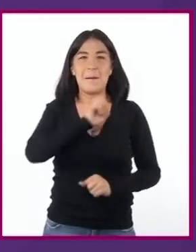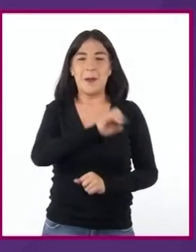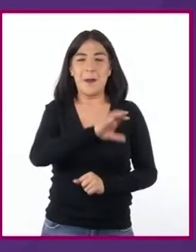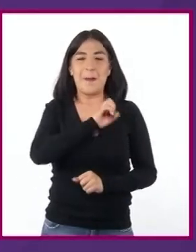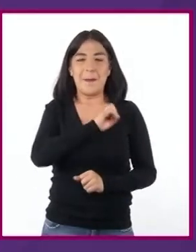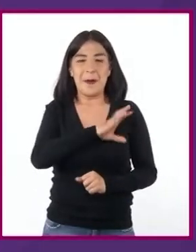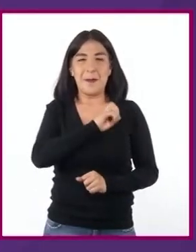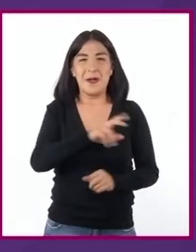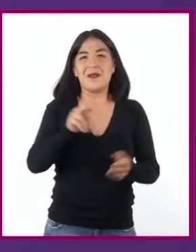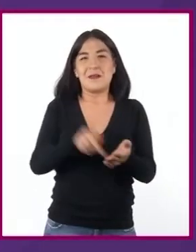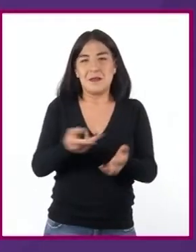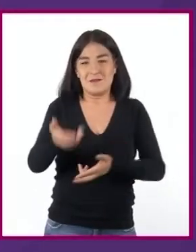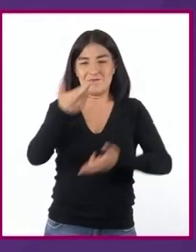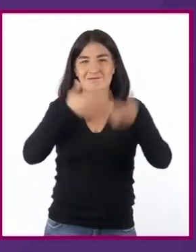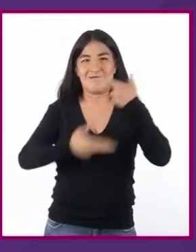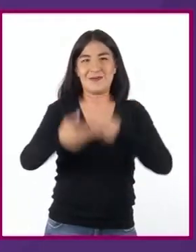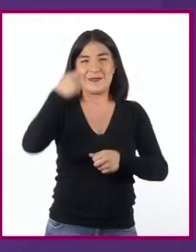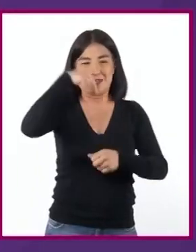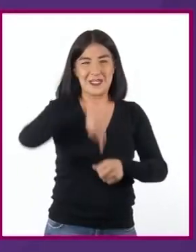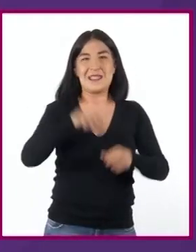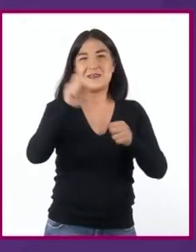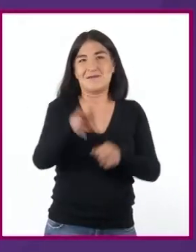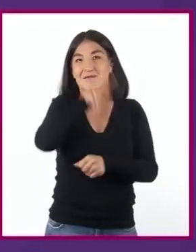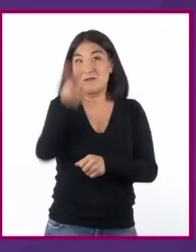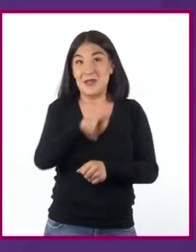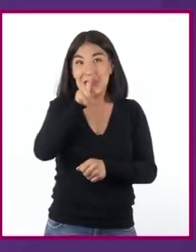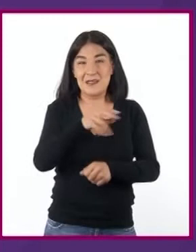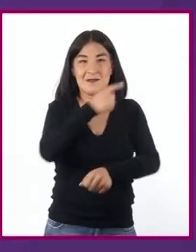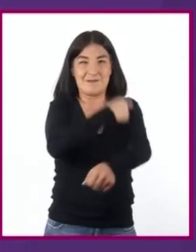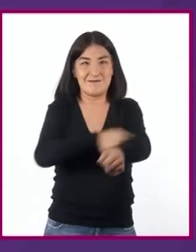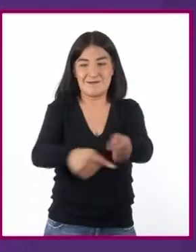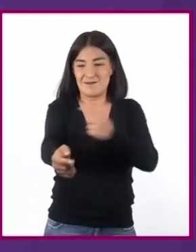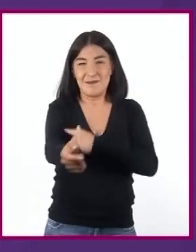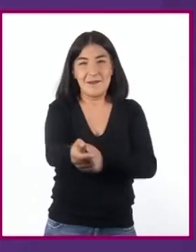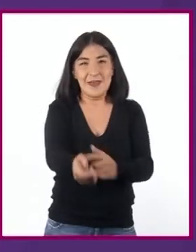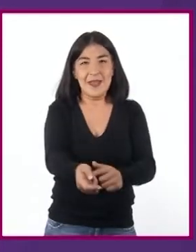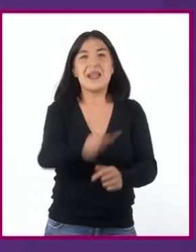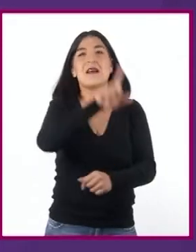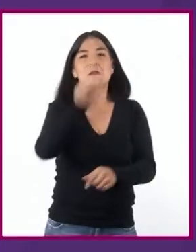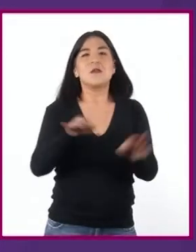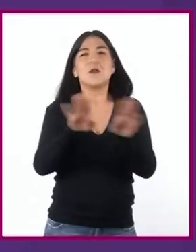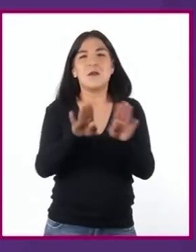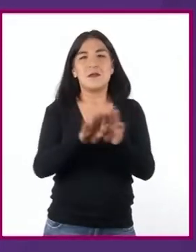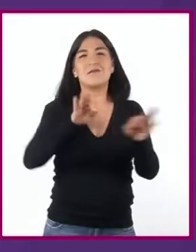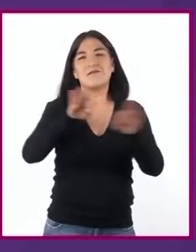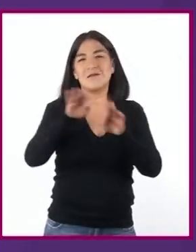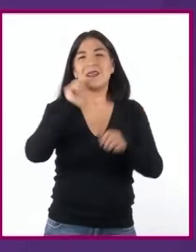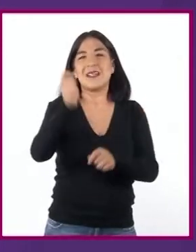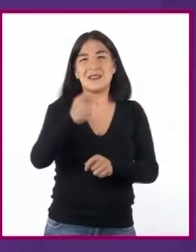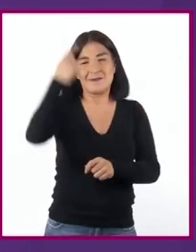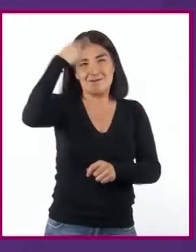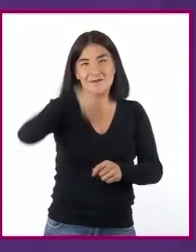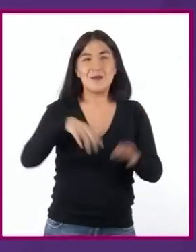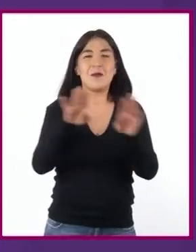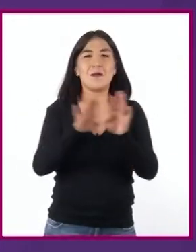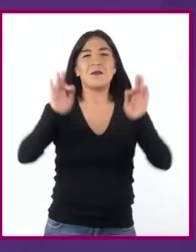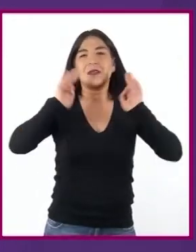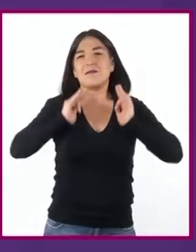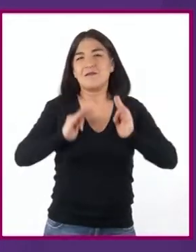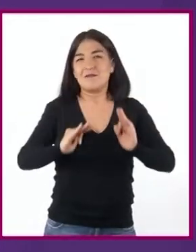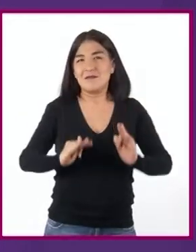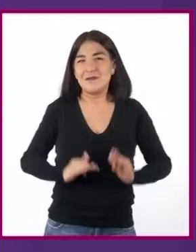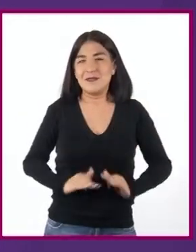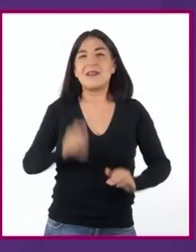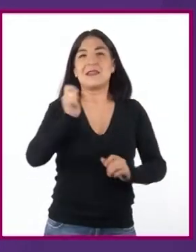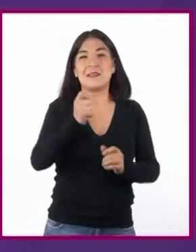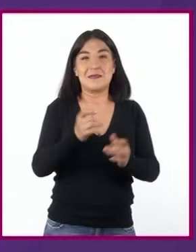le devuelve elasticidad a las arterias y el trabajo meditativo particularmente